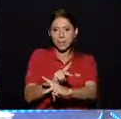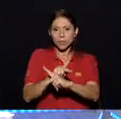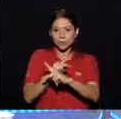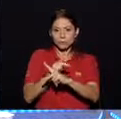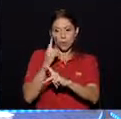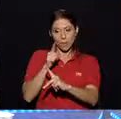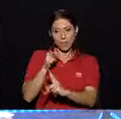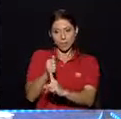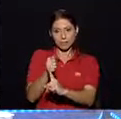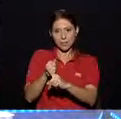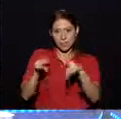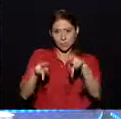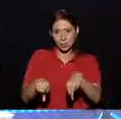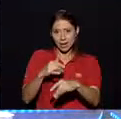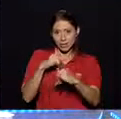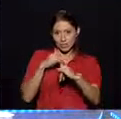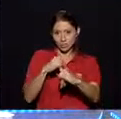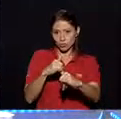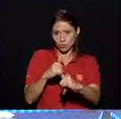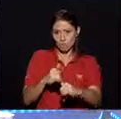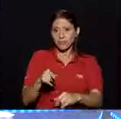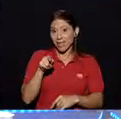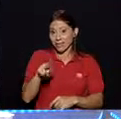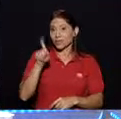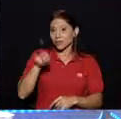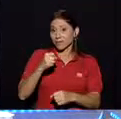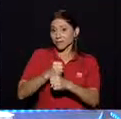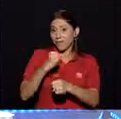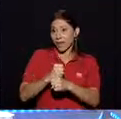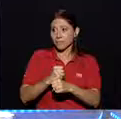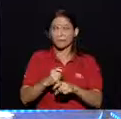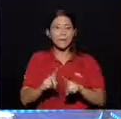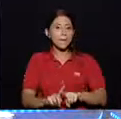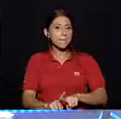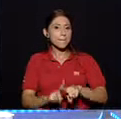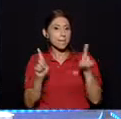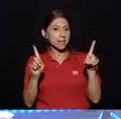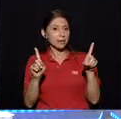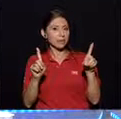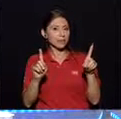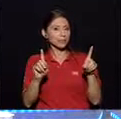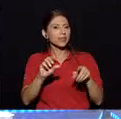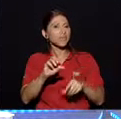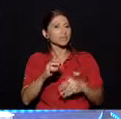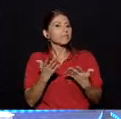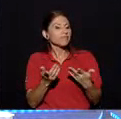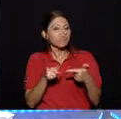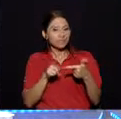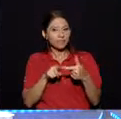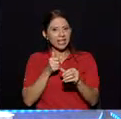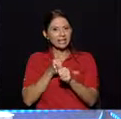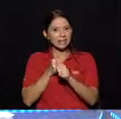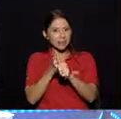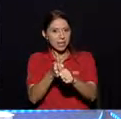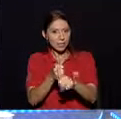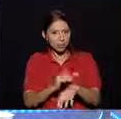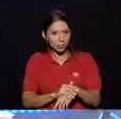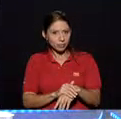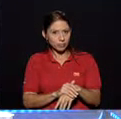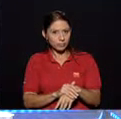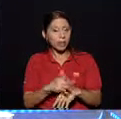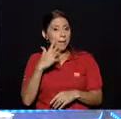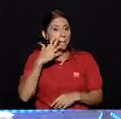Que pareciera, esto no lo capta la encuesta, pero pareciera que la gente muy poco